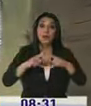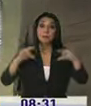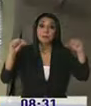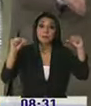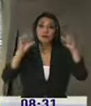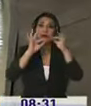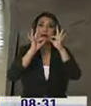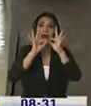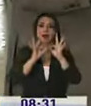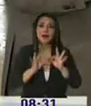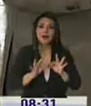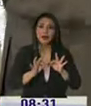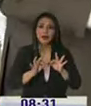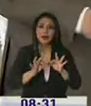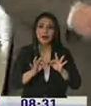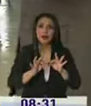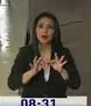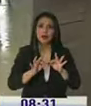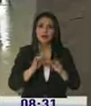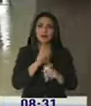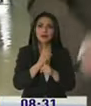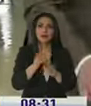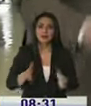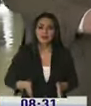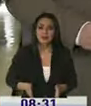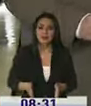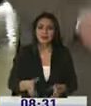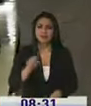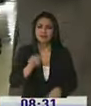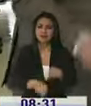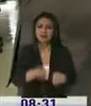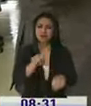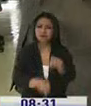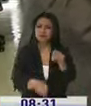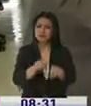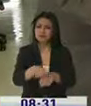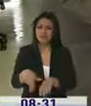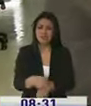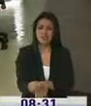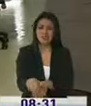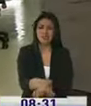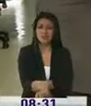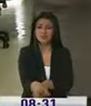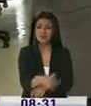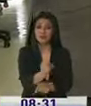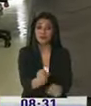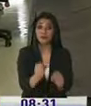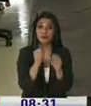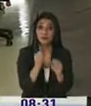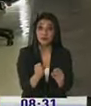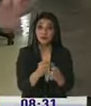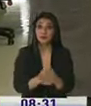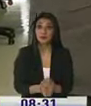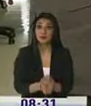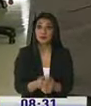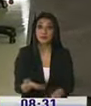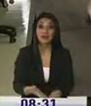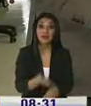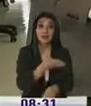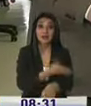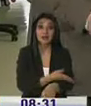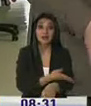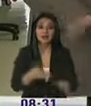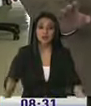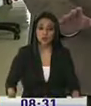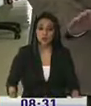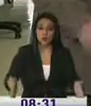de este búnker tamaño familiar que tenemos. Esa calle está destrozada. Destrozada. O sea, como hicieron el búnker